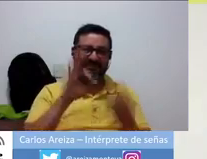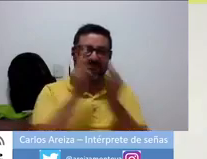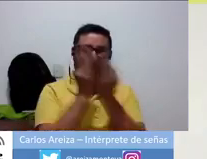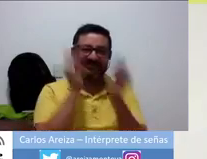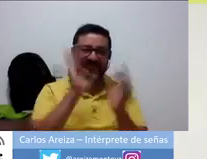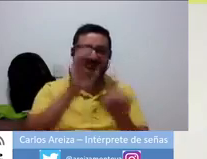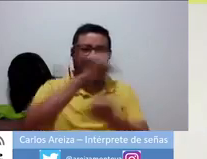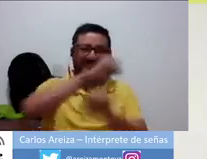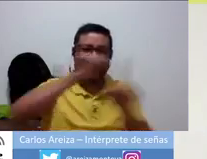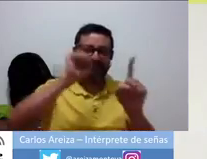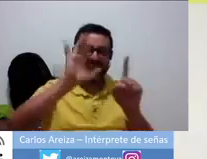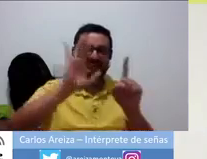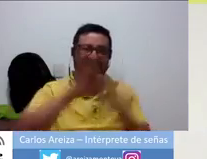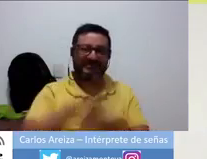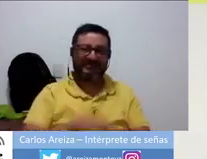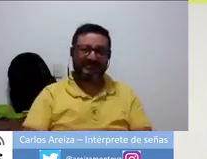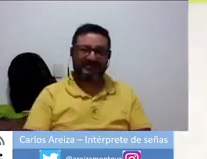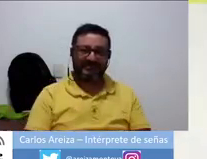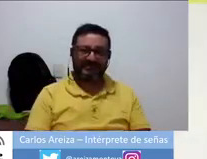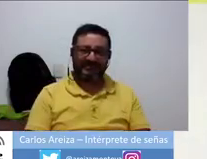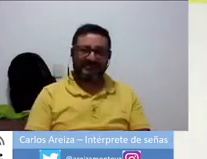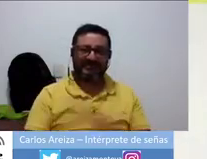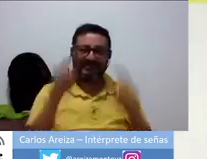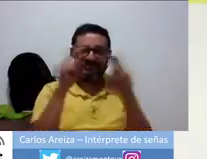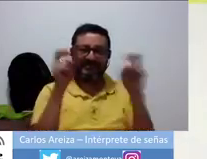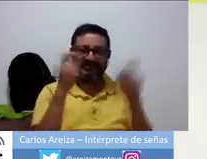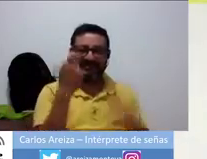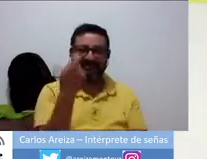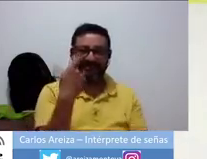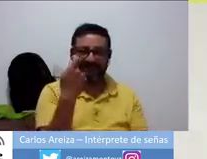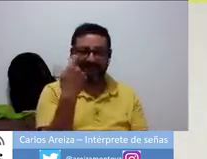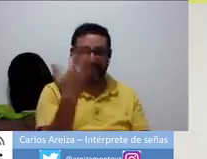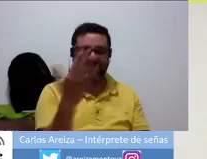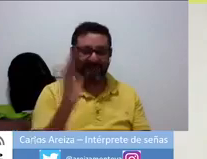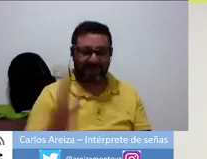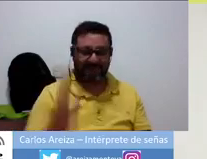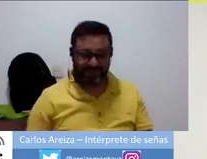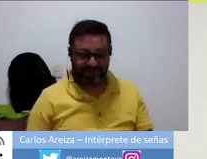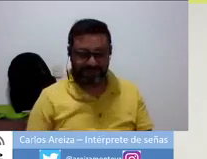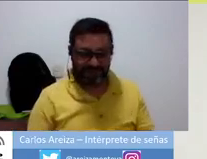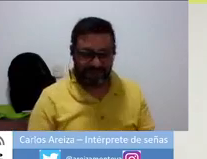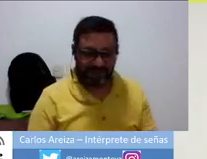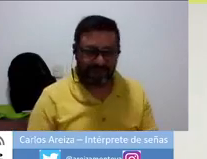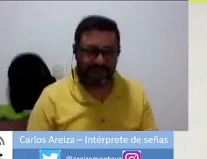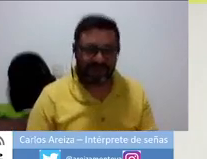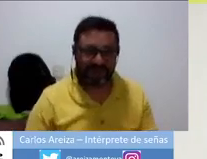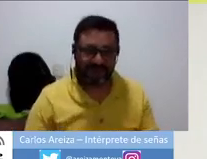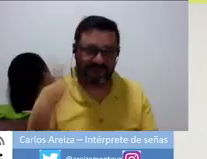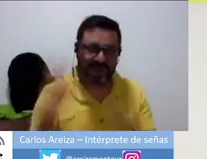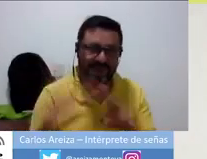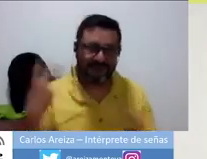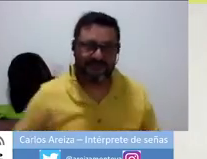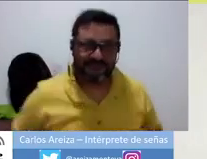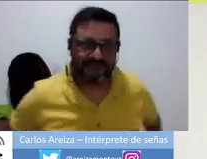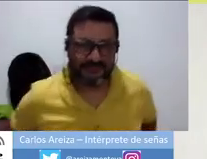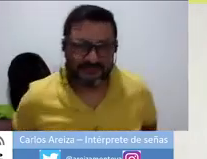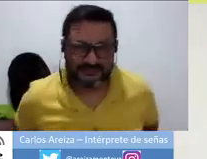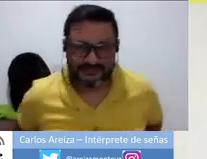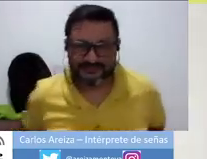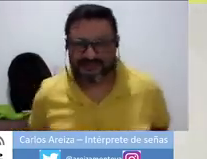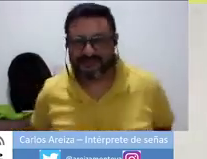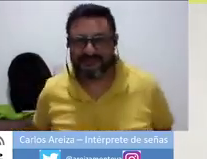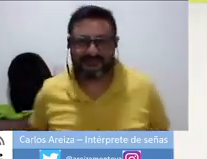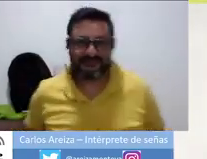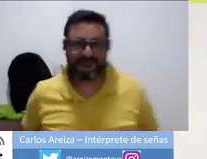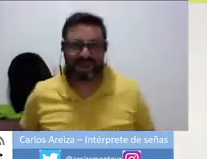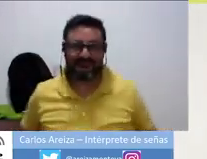nos desenvolvemos, pues, y son temas delicados y esas cosas acá son peligrosas, pues. Entonces, afortunadamente mi familia